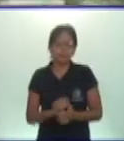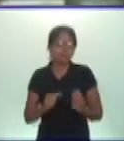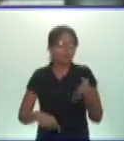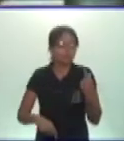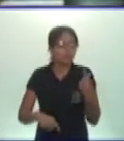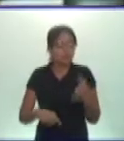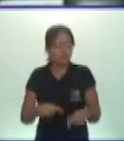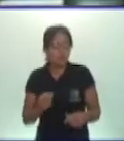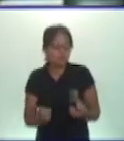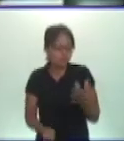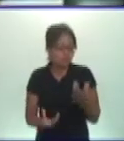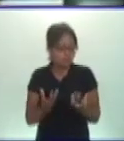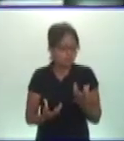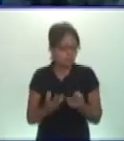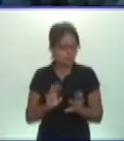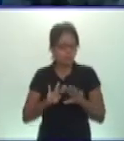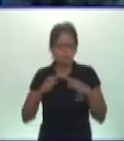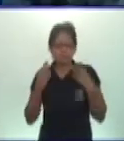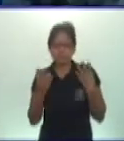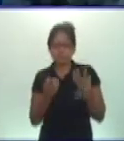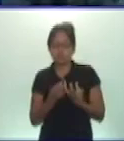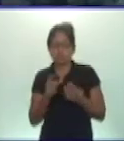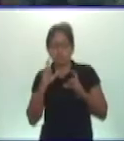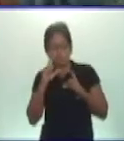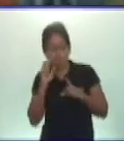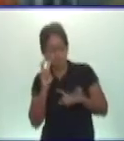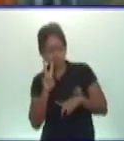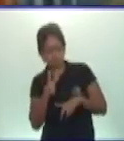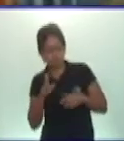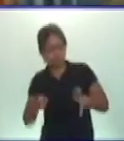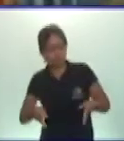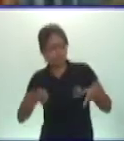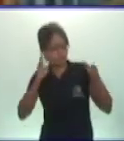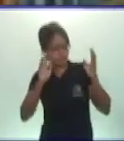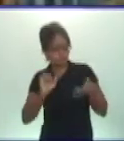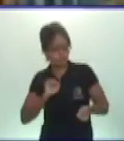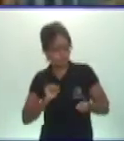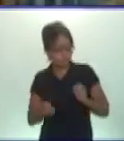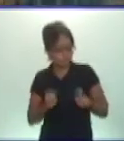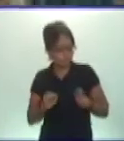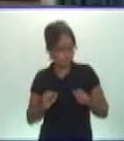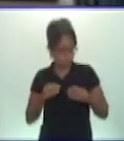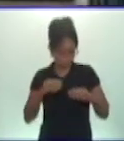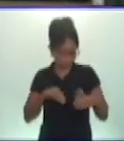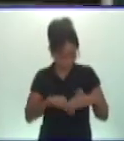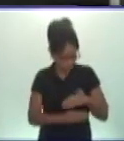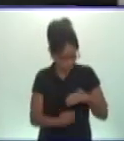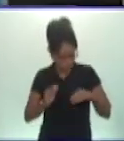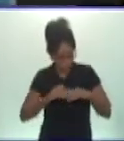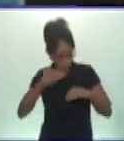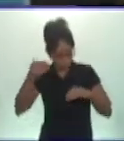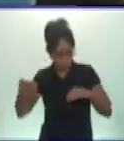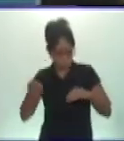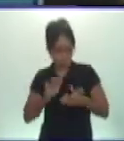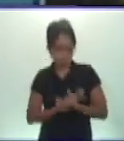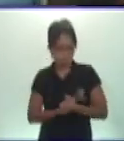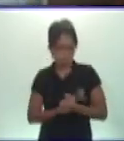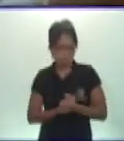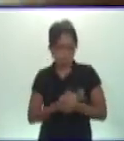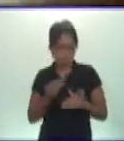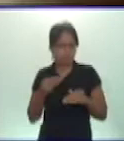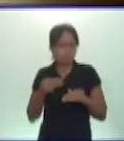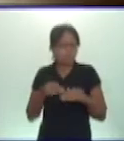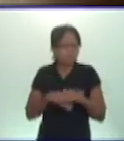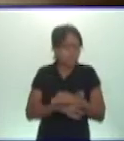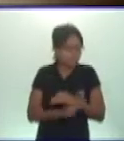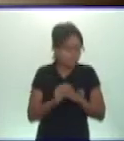automática. Todo se supervisa desde unos edificios de control ubicados fuera del túnel. El túnel de La Habana